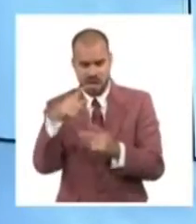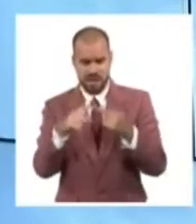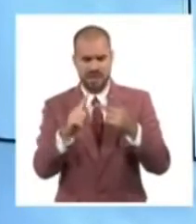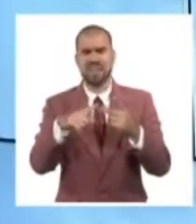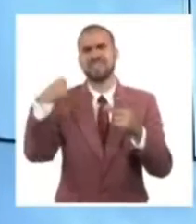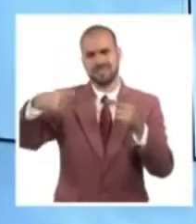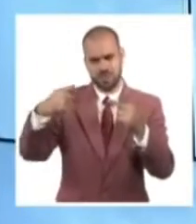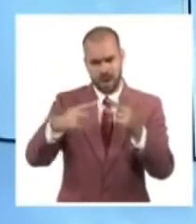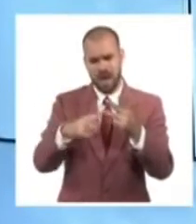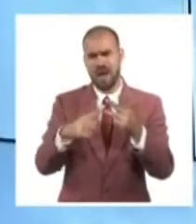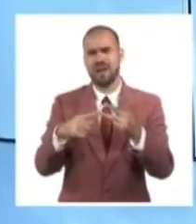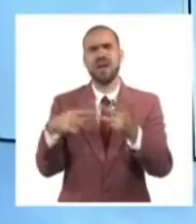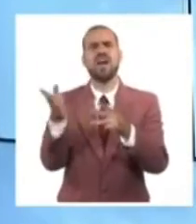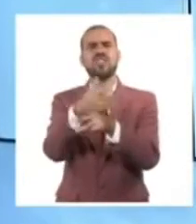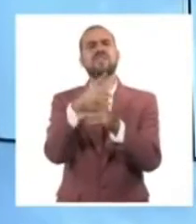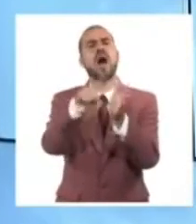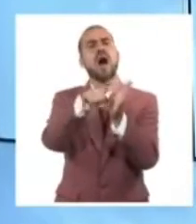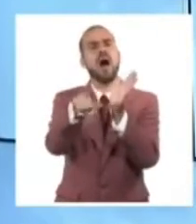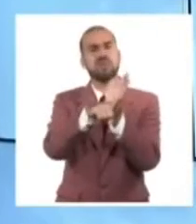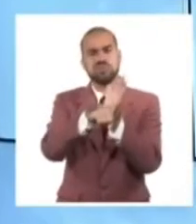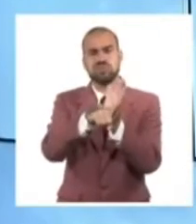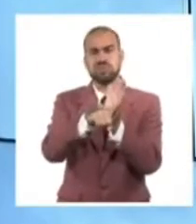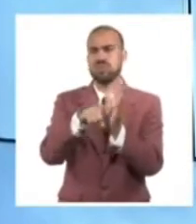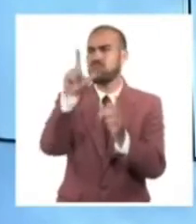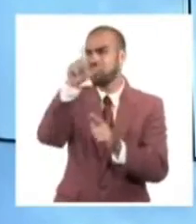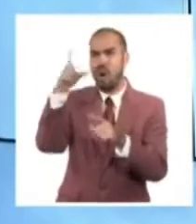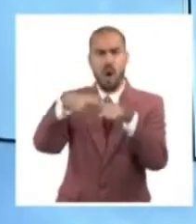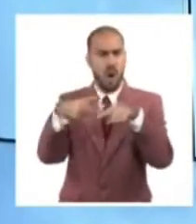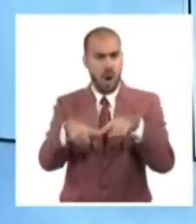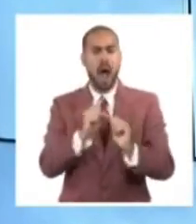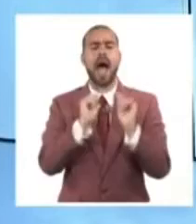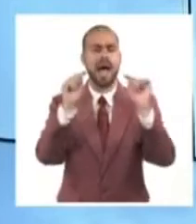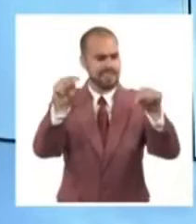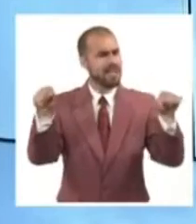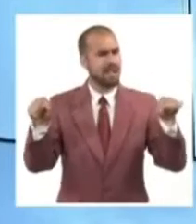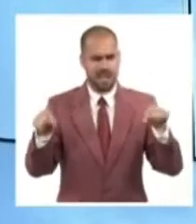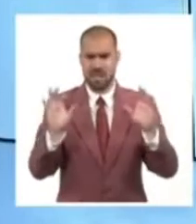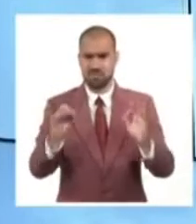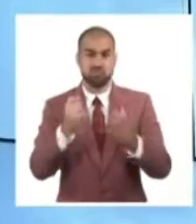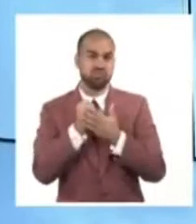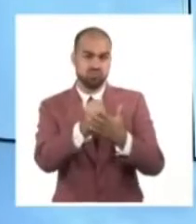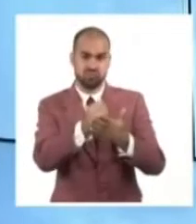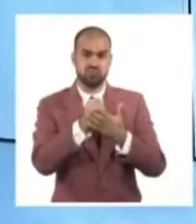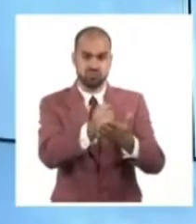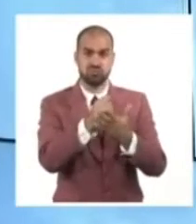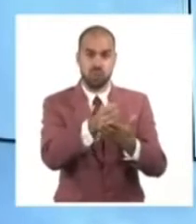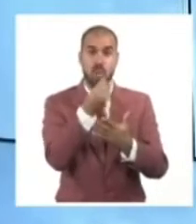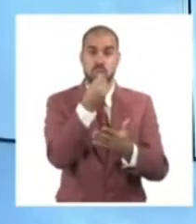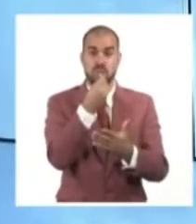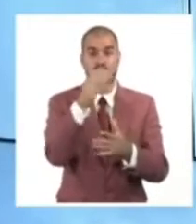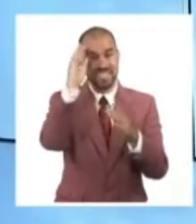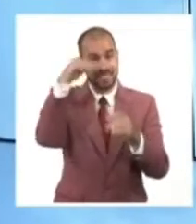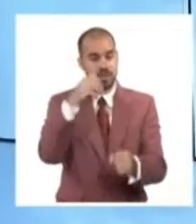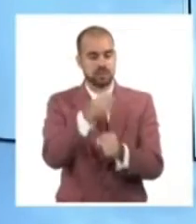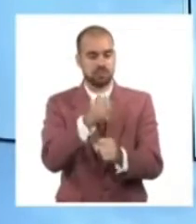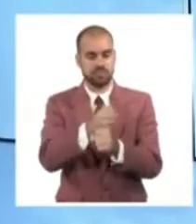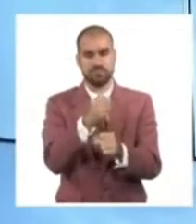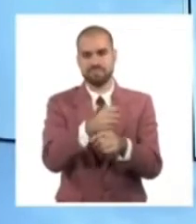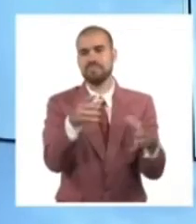los diferentes espacios, en los bufetes colectivos, donde ha habido verdaderos aportes significativos a la consecución del trabajo de esta